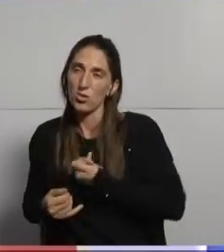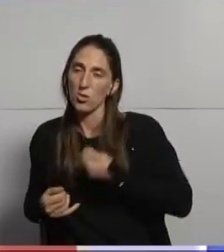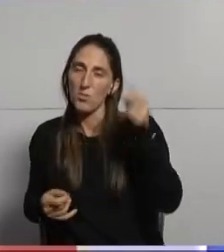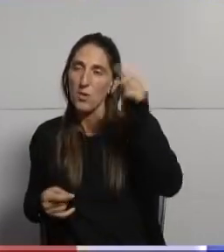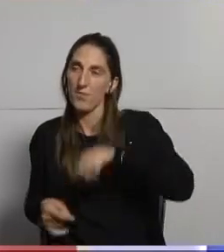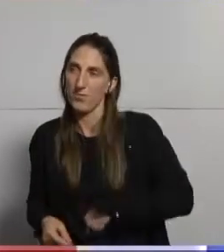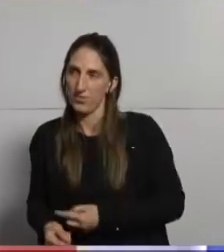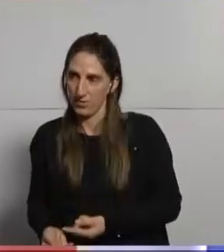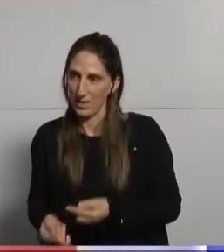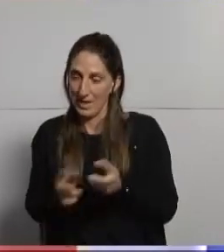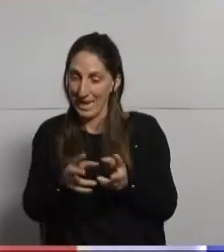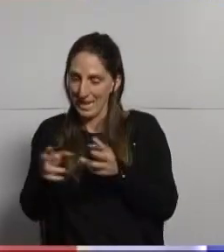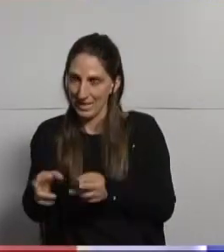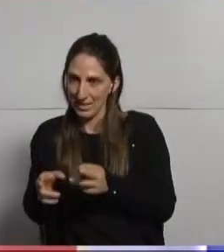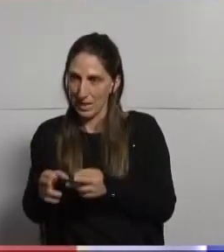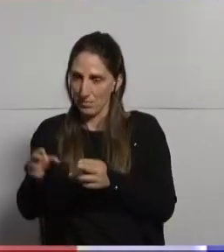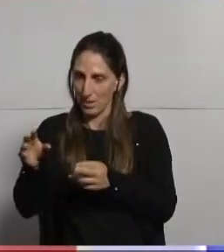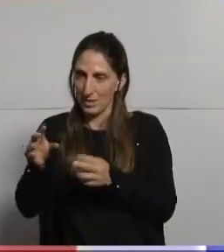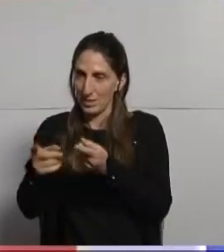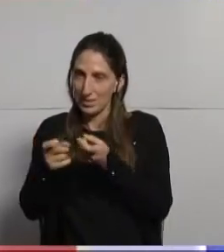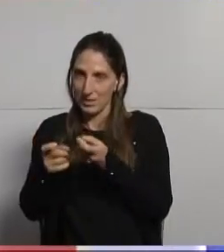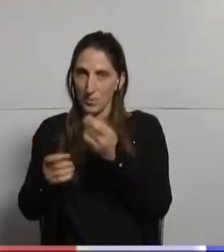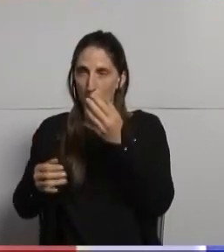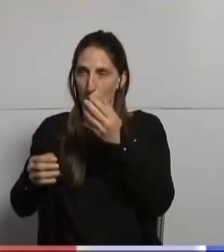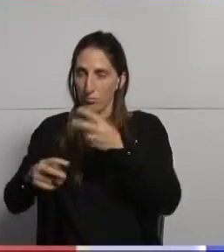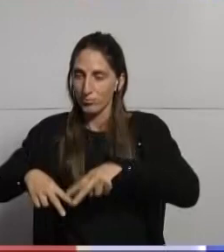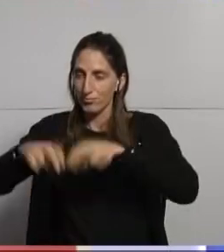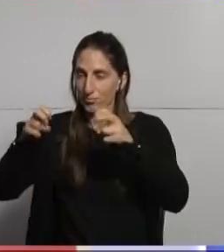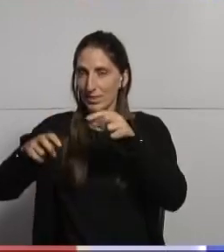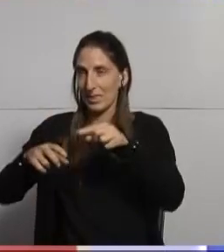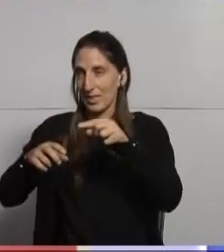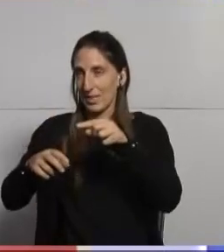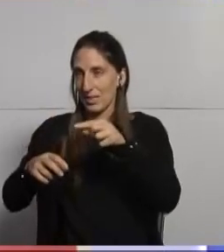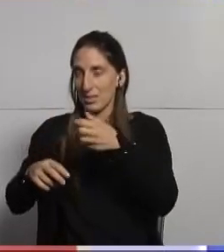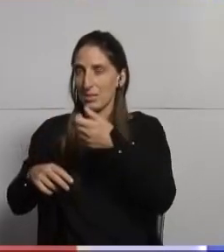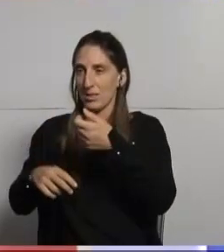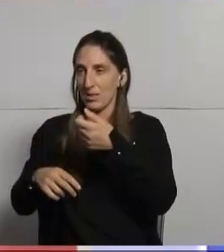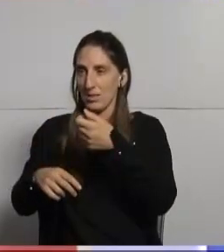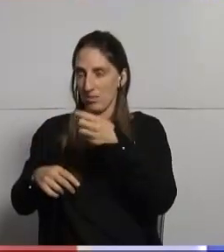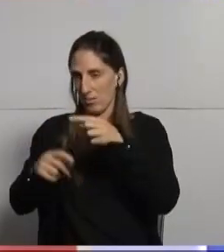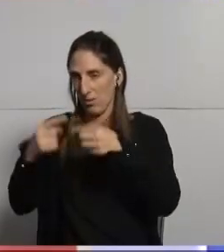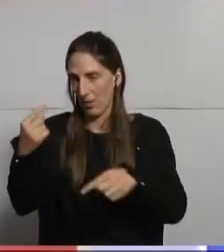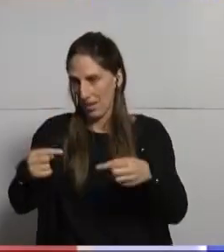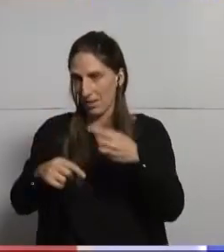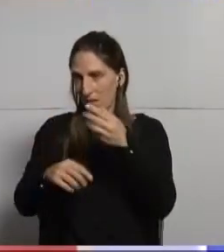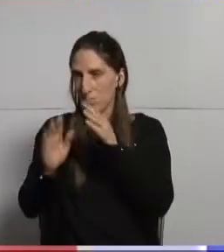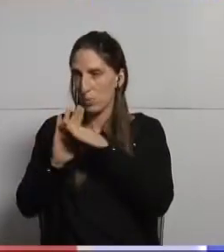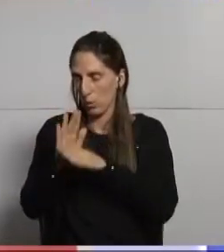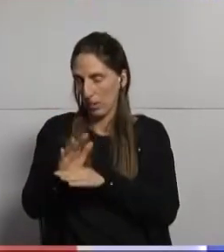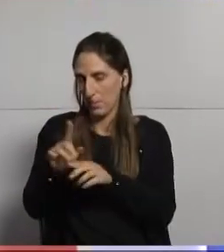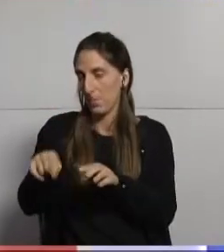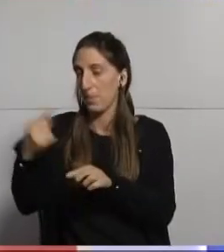datos. Hay toda una etapa allí, equipamiento para recibir y procesar esos datos, que se hace a través de APIs, de streaming y demás. Después está todo lo que es